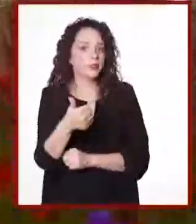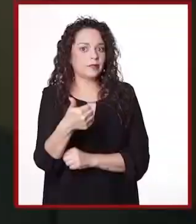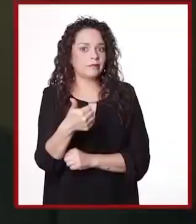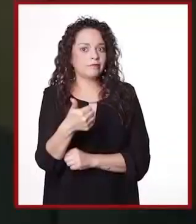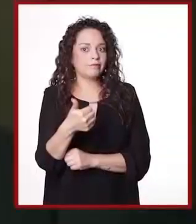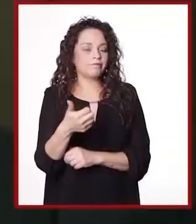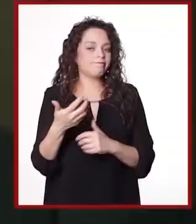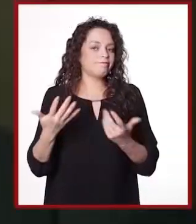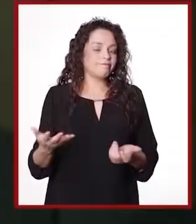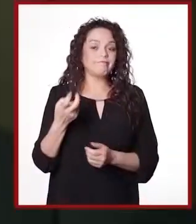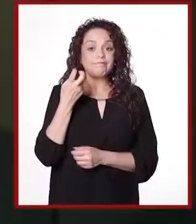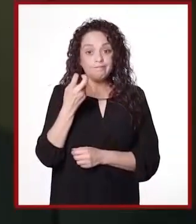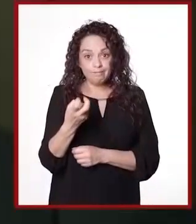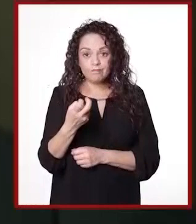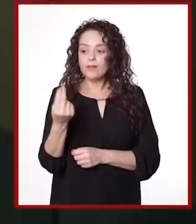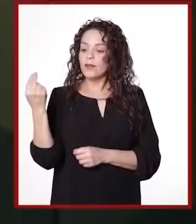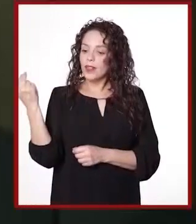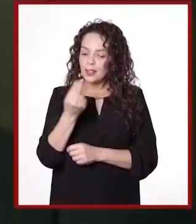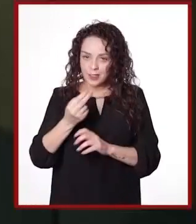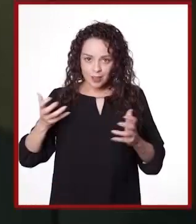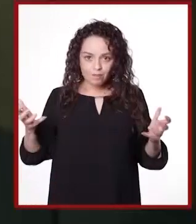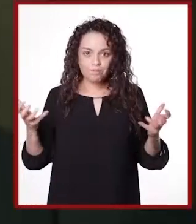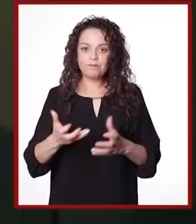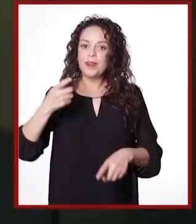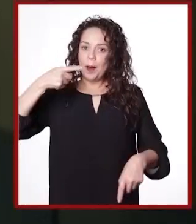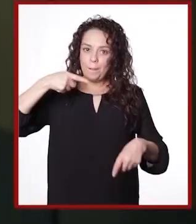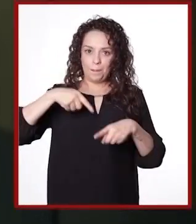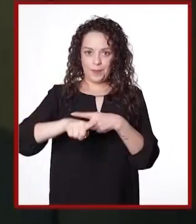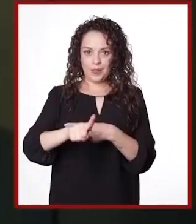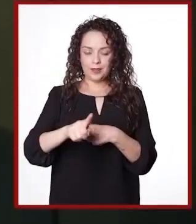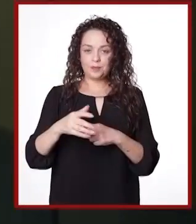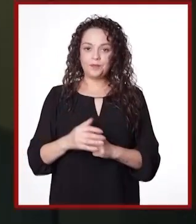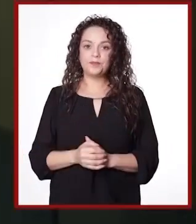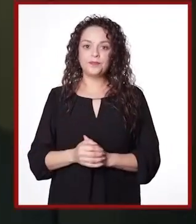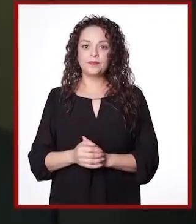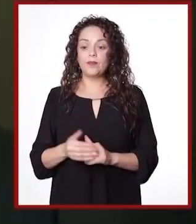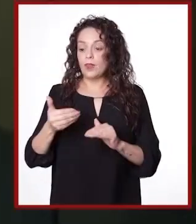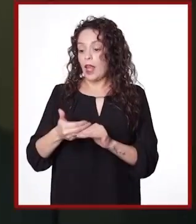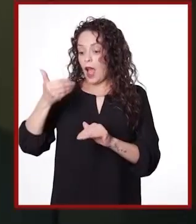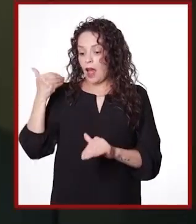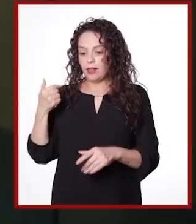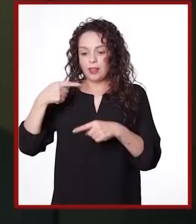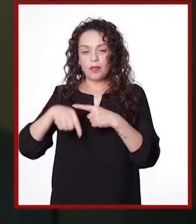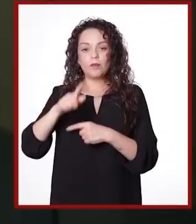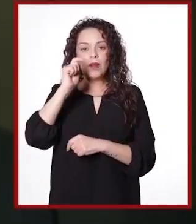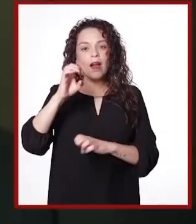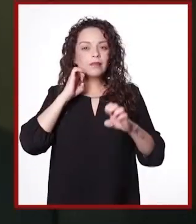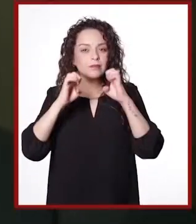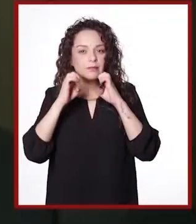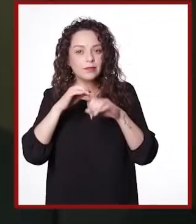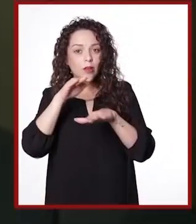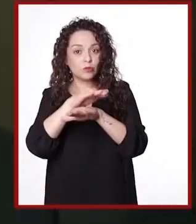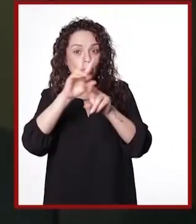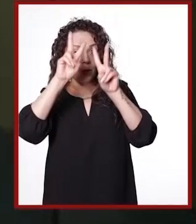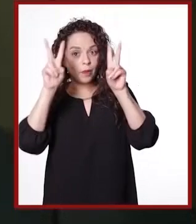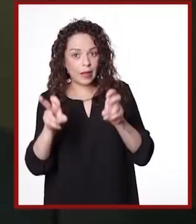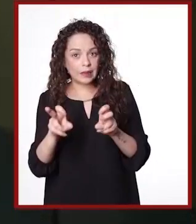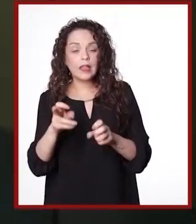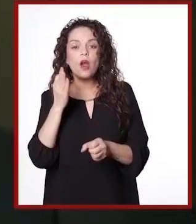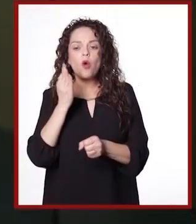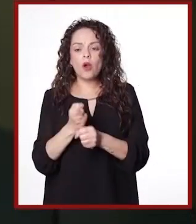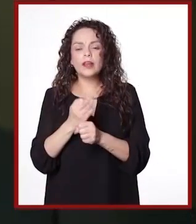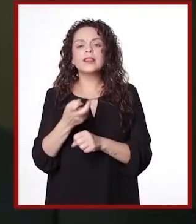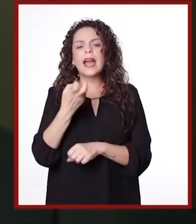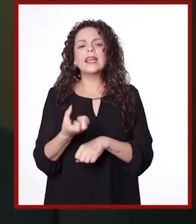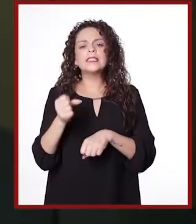12.6. Bueno, por eso hay que poner manos a la obra. Y antes de pasar a nuestra siguiente entrevista sobre el tema, queremos invitarlos